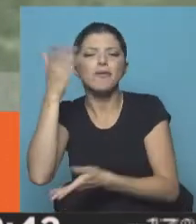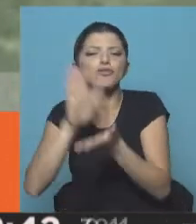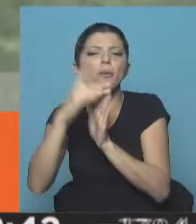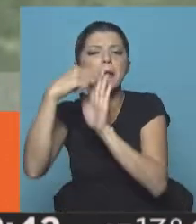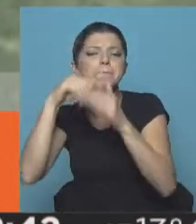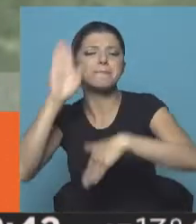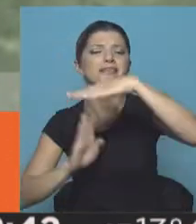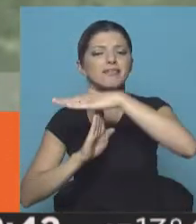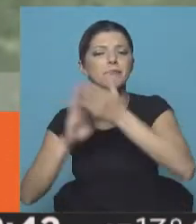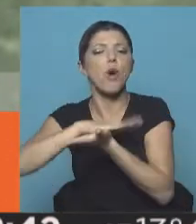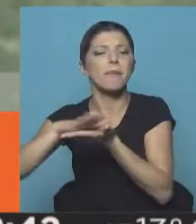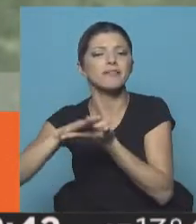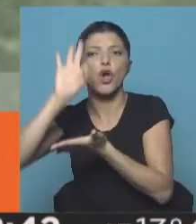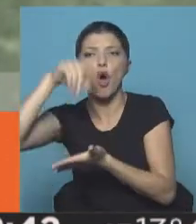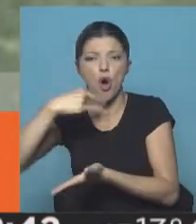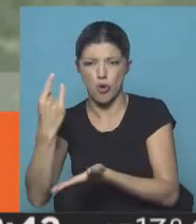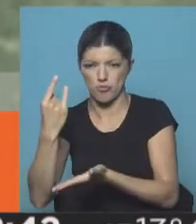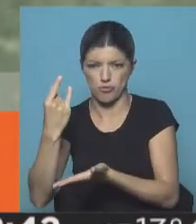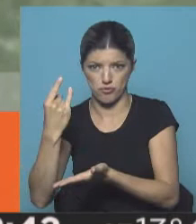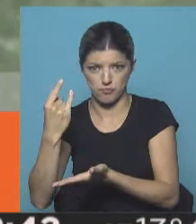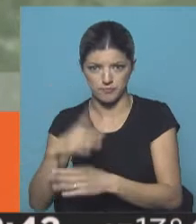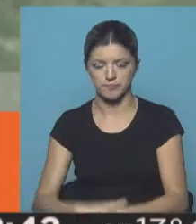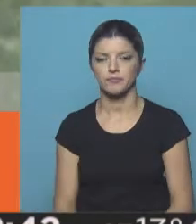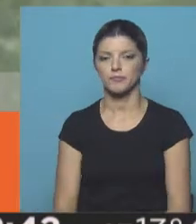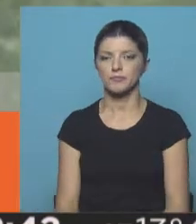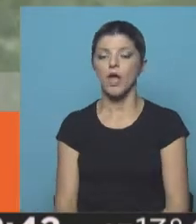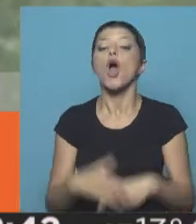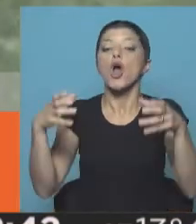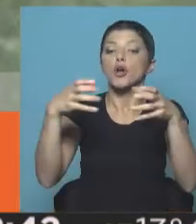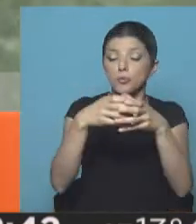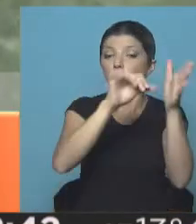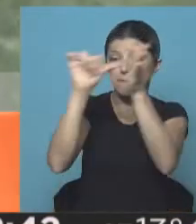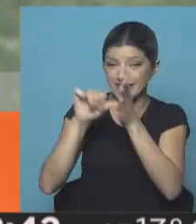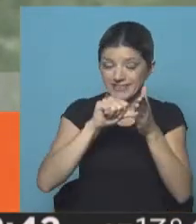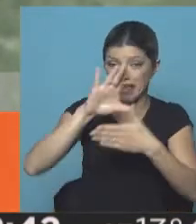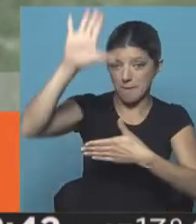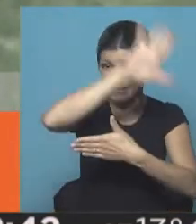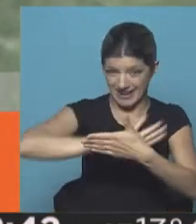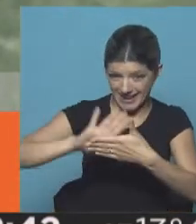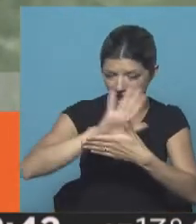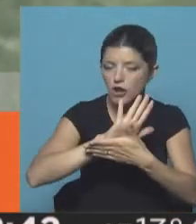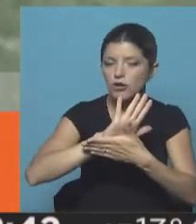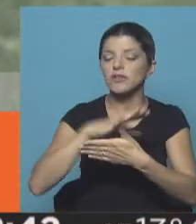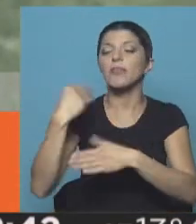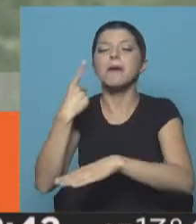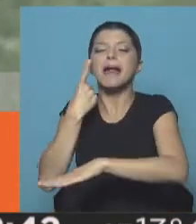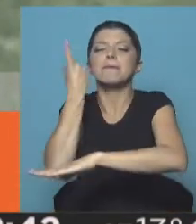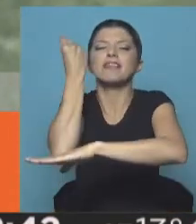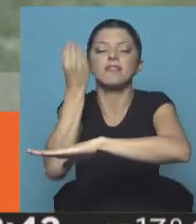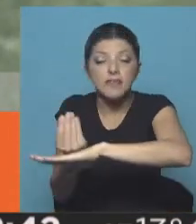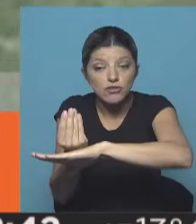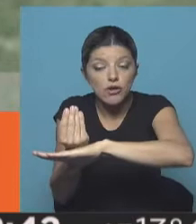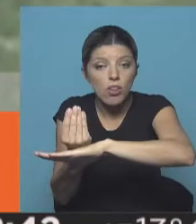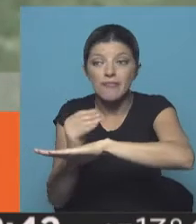de las Naciones Unidas. La Organización de Estados Americanos debe ser una representación genuina de